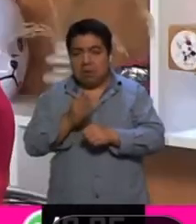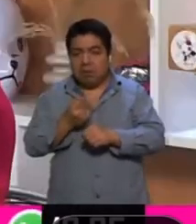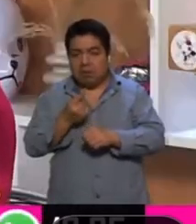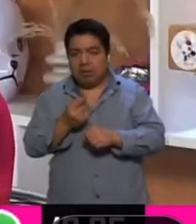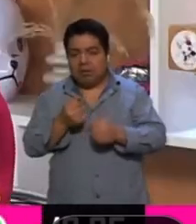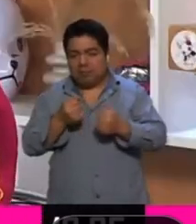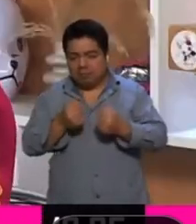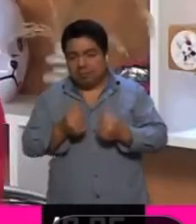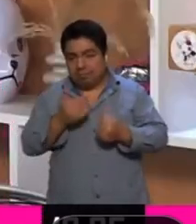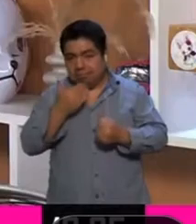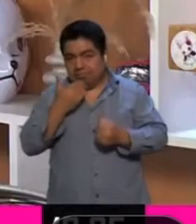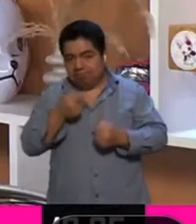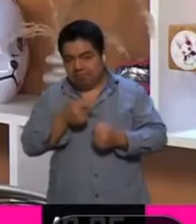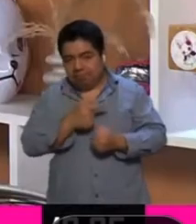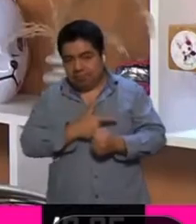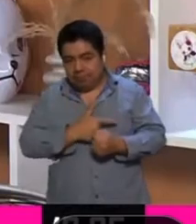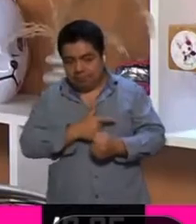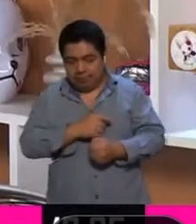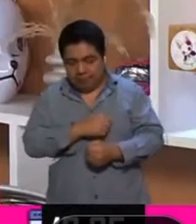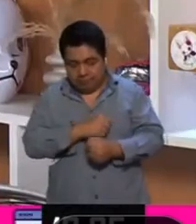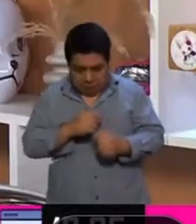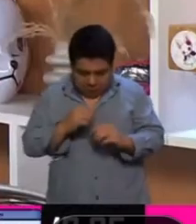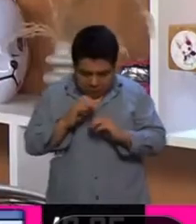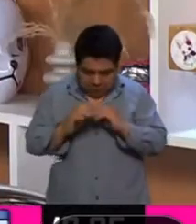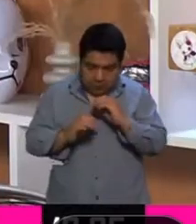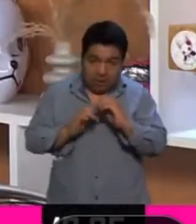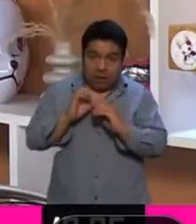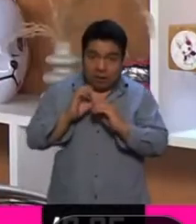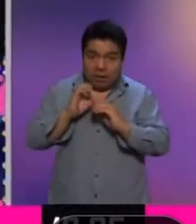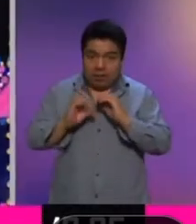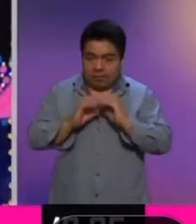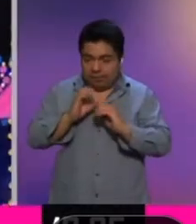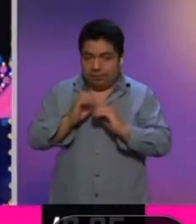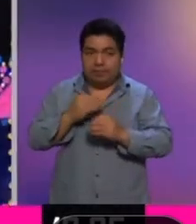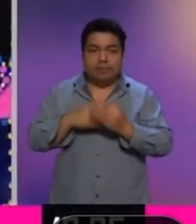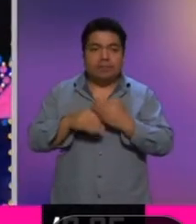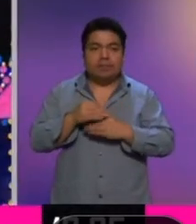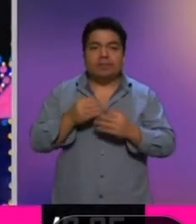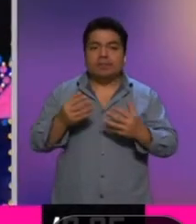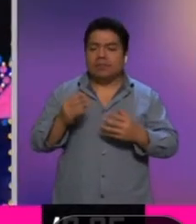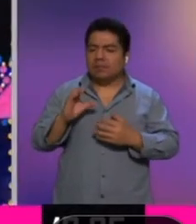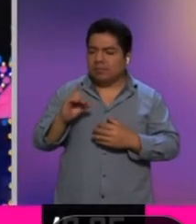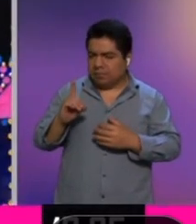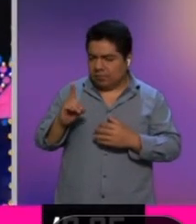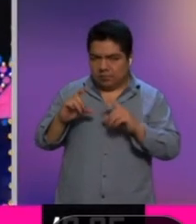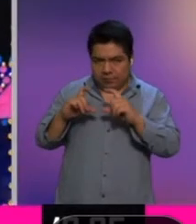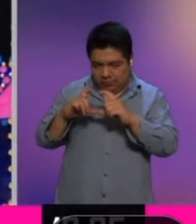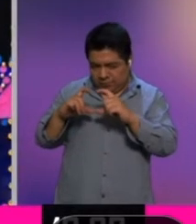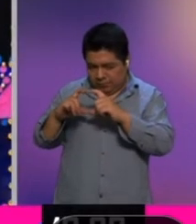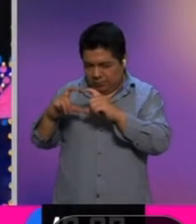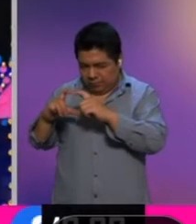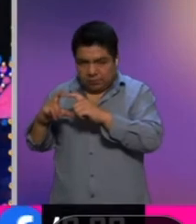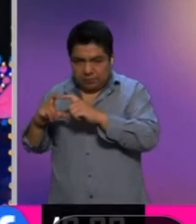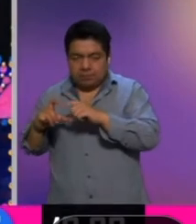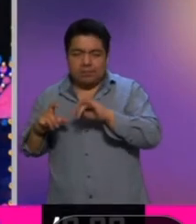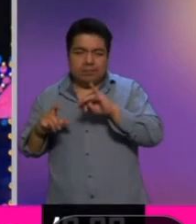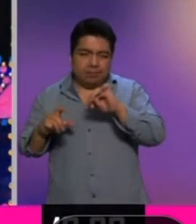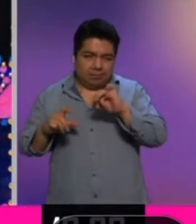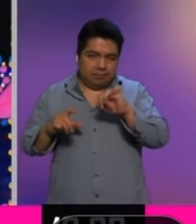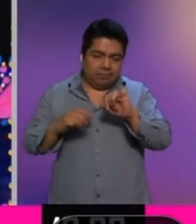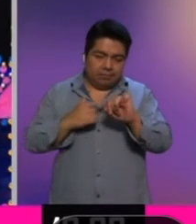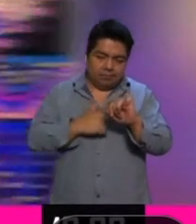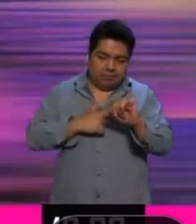iba a encantar a usted. Claro. Este además. Reciclaje con este con CDs. CDs, sí. Es que aparte, o sea, aparte de que